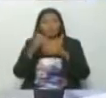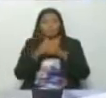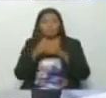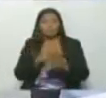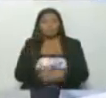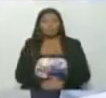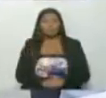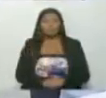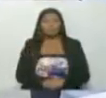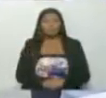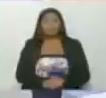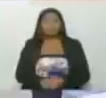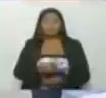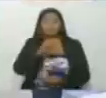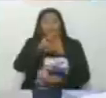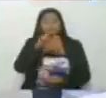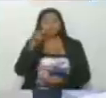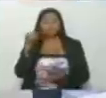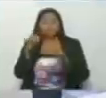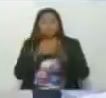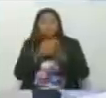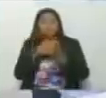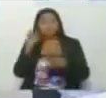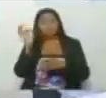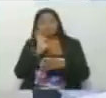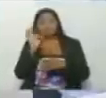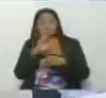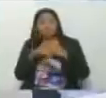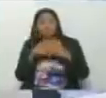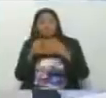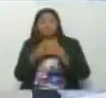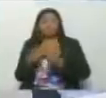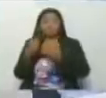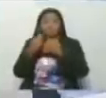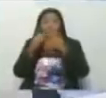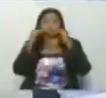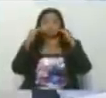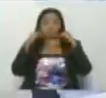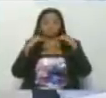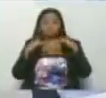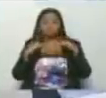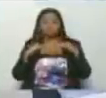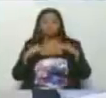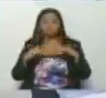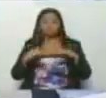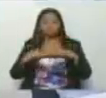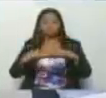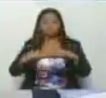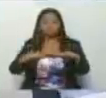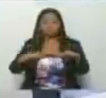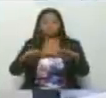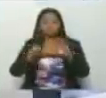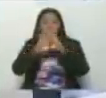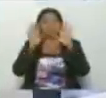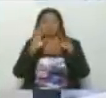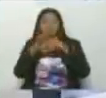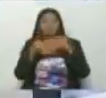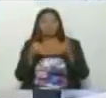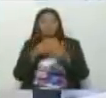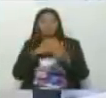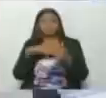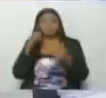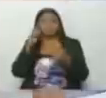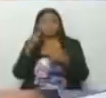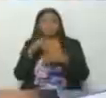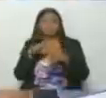180 mil por ciento ese es un indicador de que la economía se comienza a estabilizar definitivamente eso es